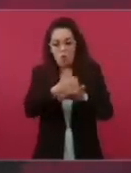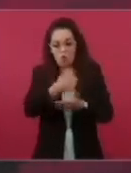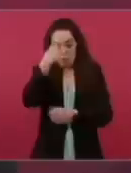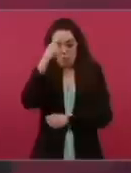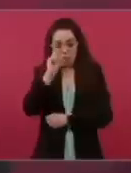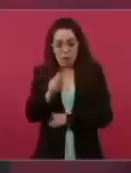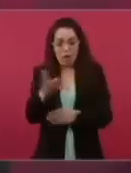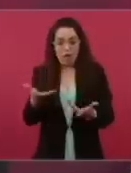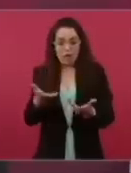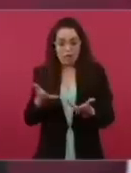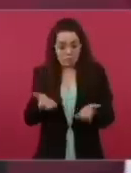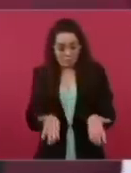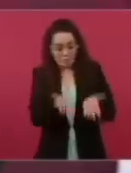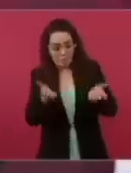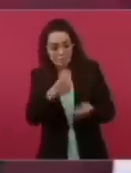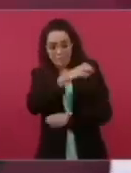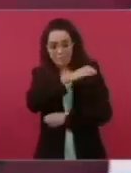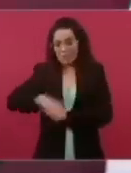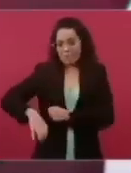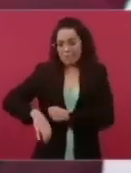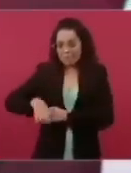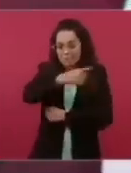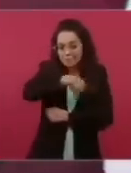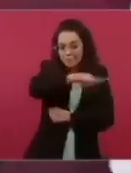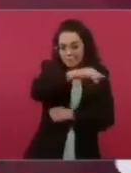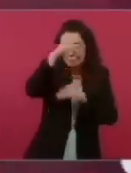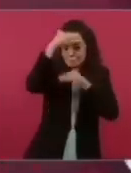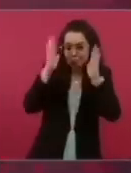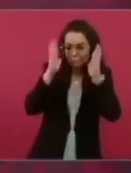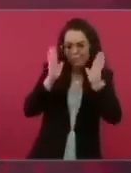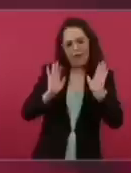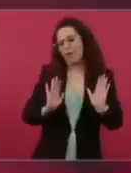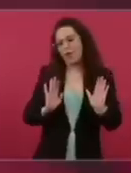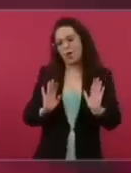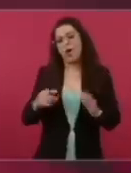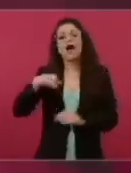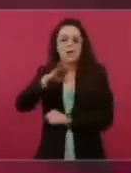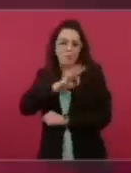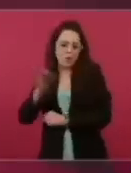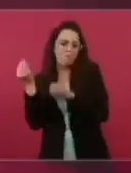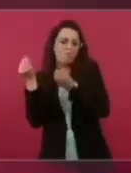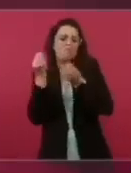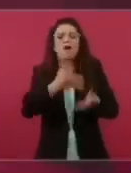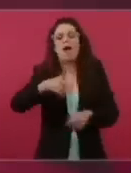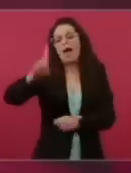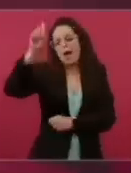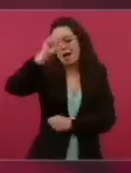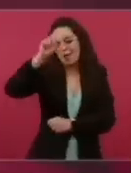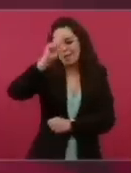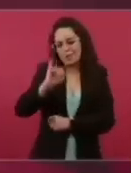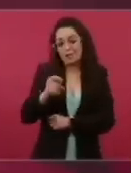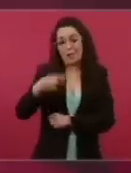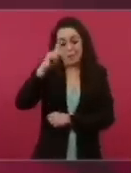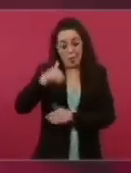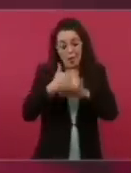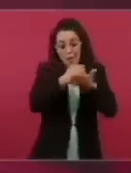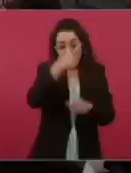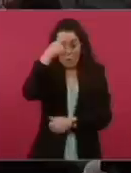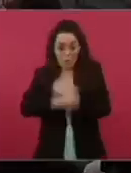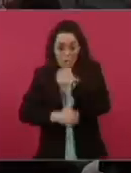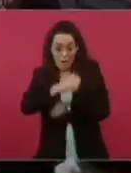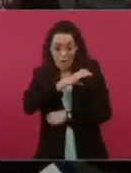a los conservadores. Les puedo dar algún consejo, pero ya hacerles la campaña ya es extremo.